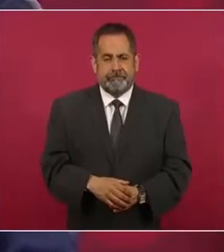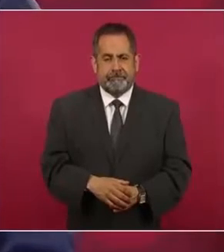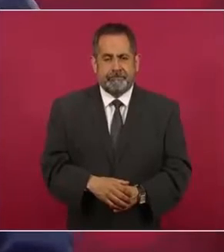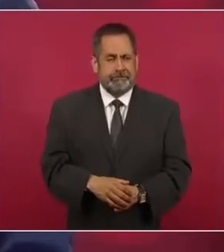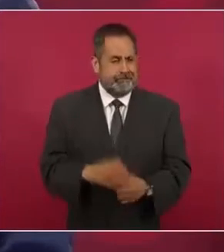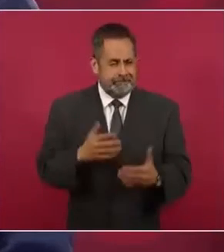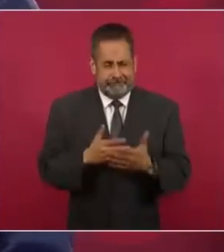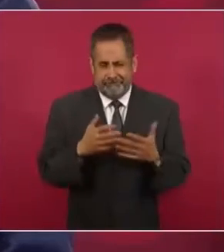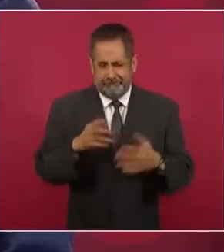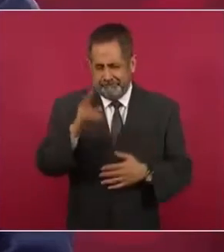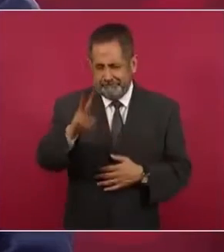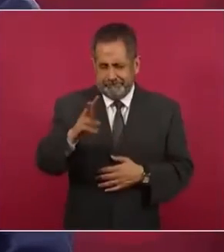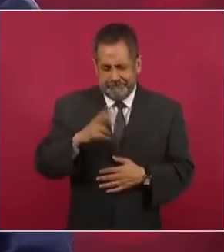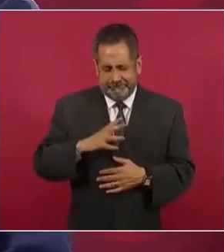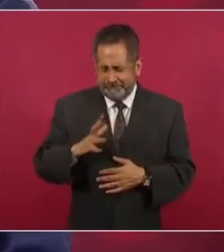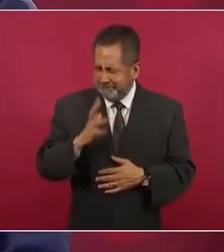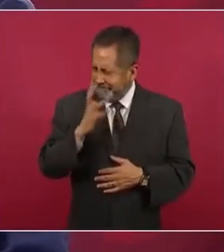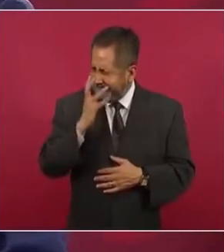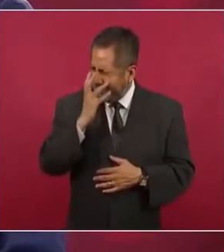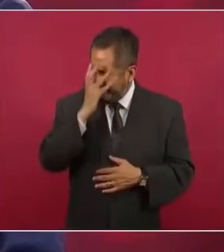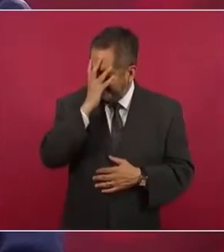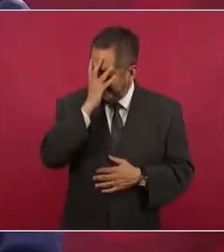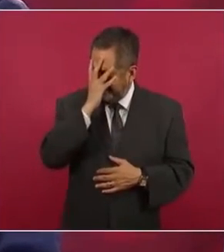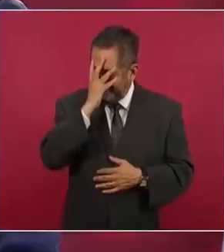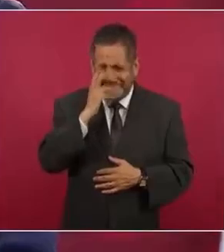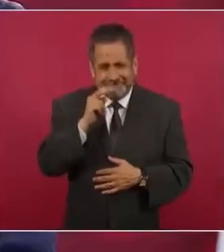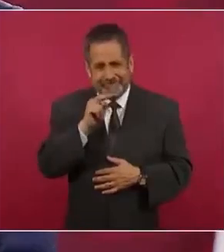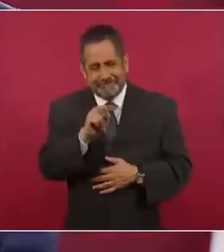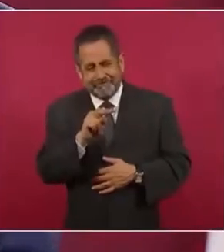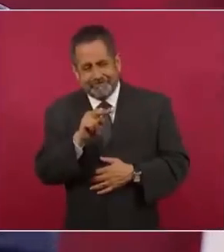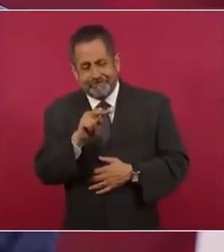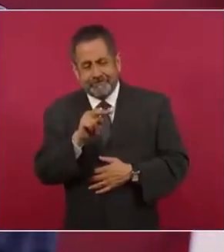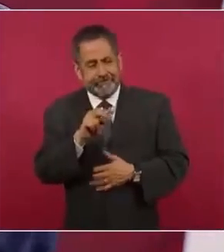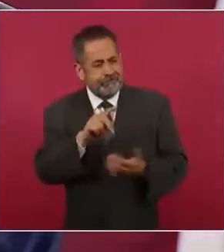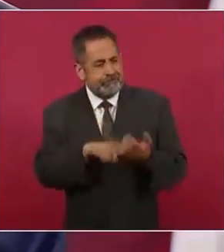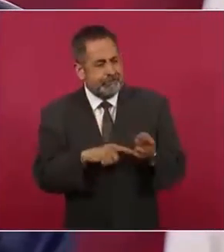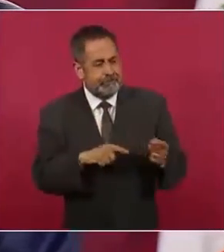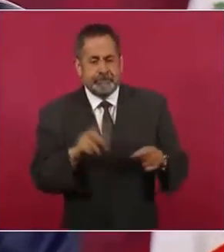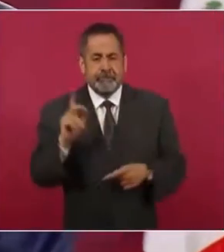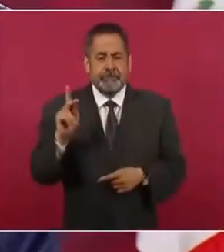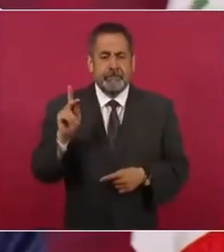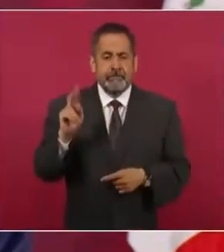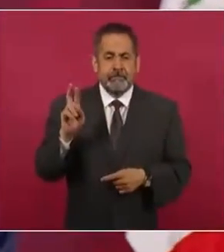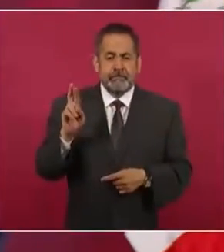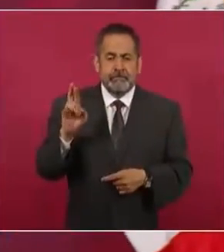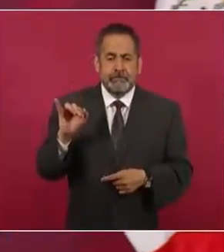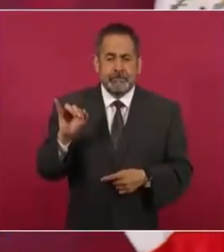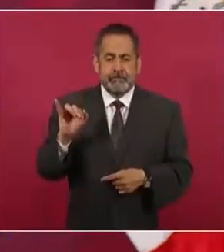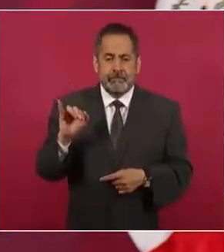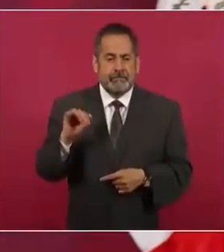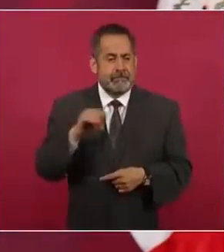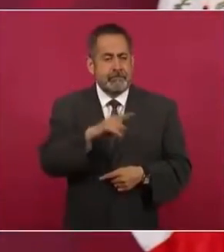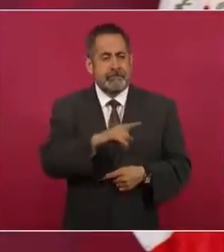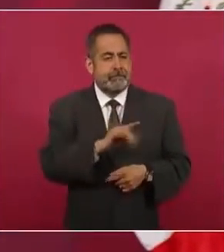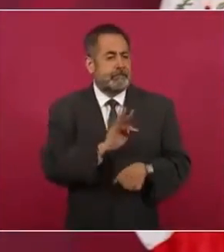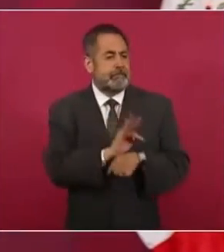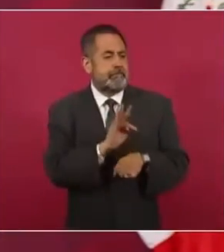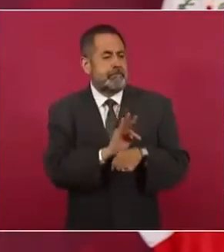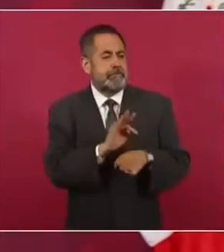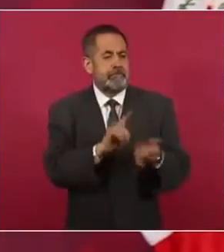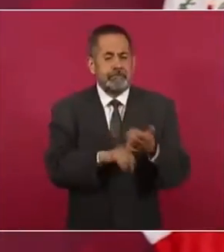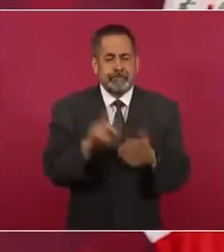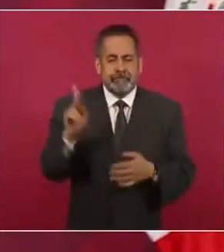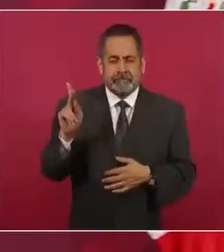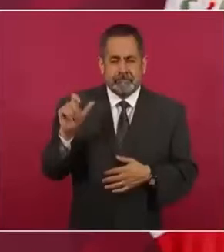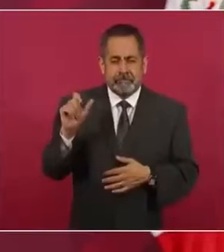hasta vergonzoso ver al PRI como palero del PAN.